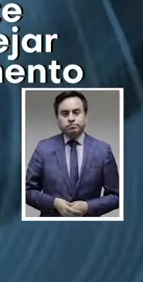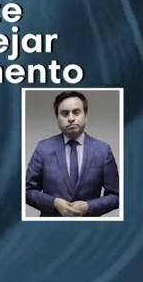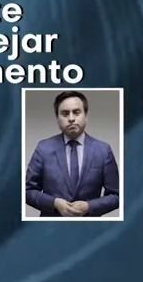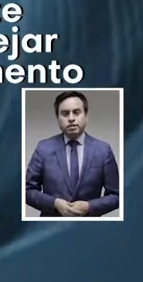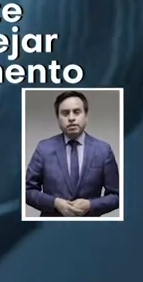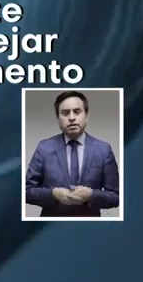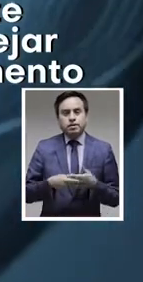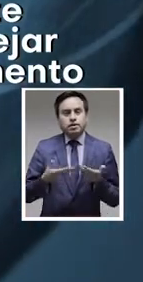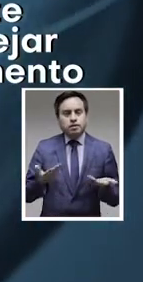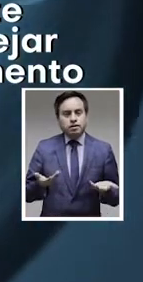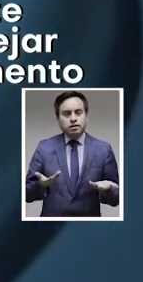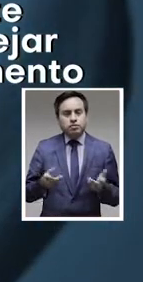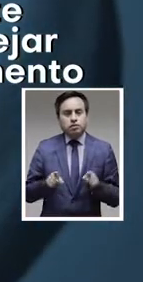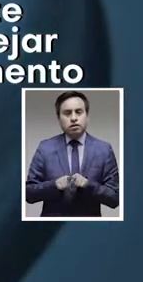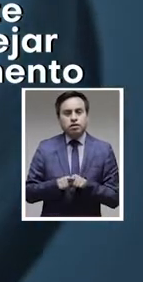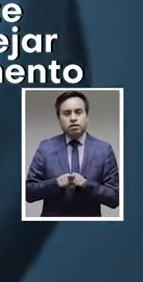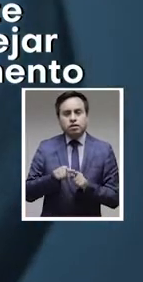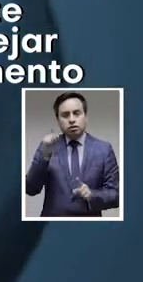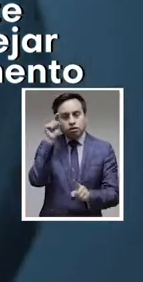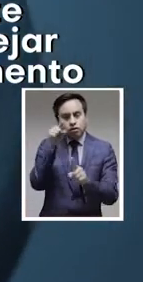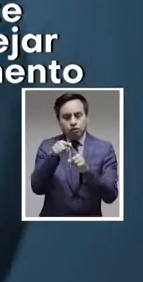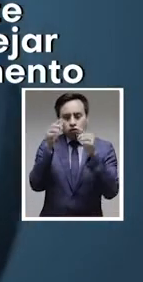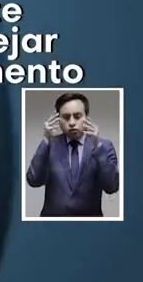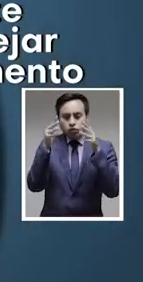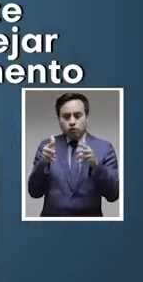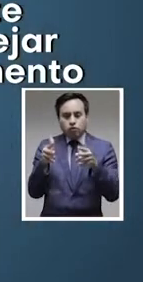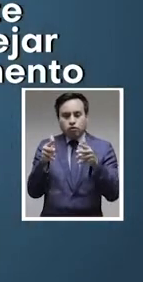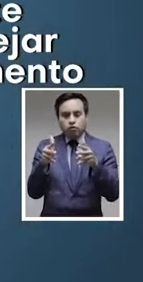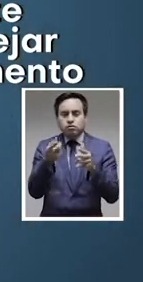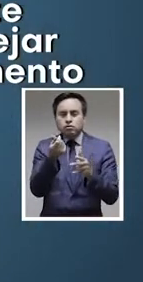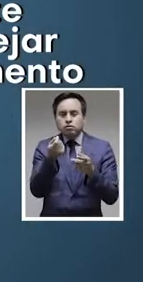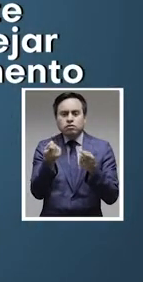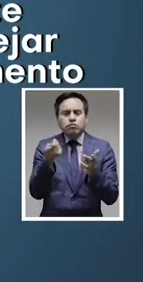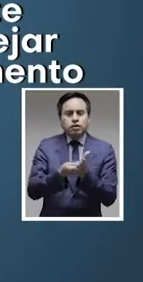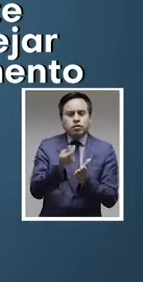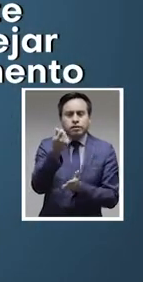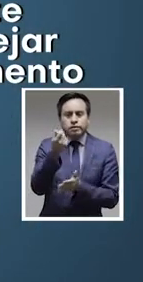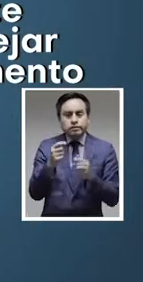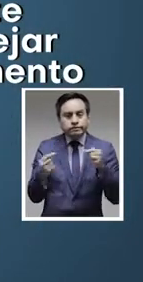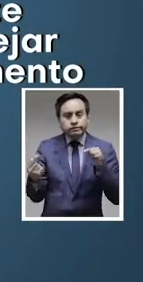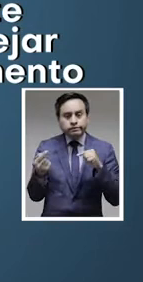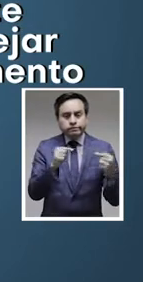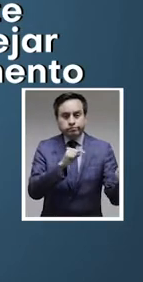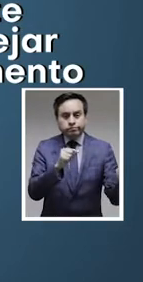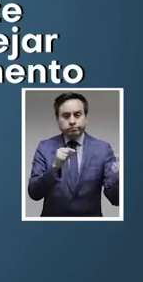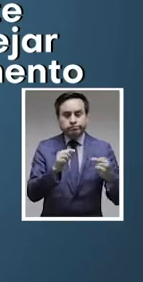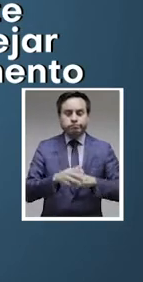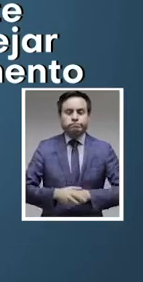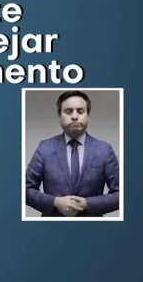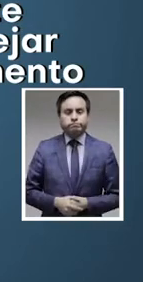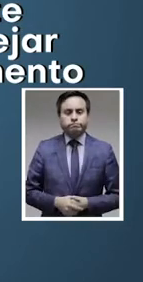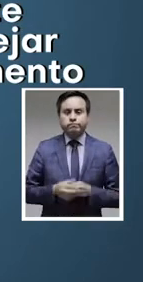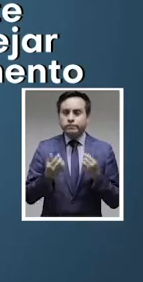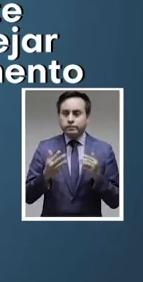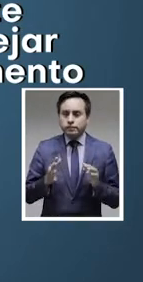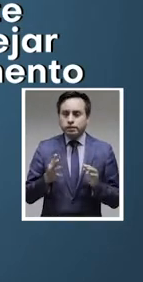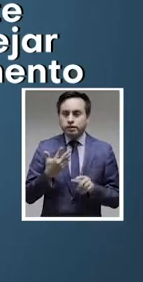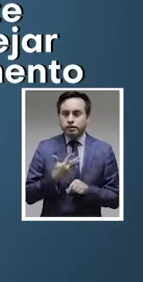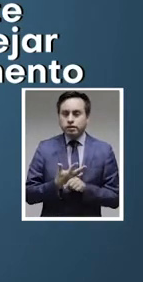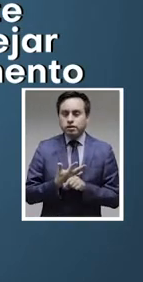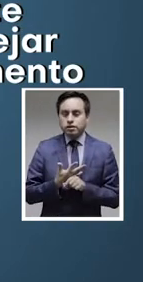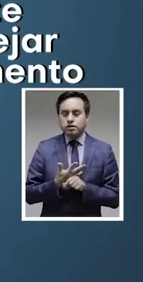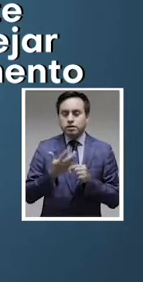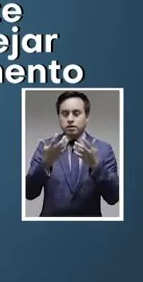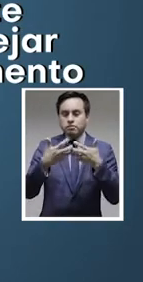y puso el foco en la discusión tarifaria. Por eso, dado que hay